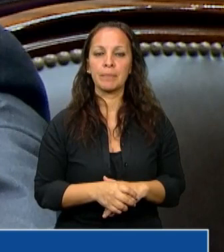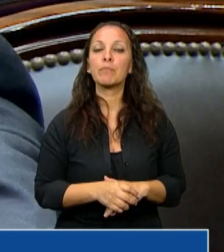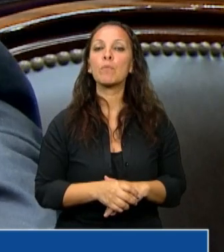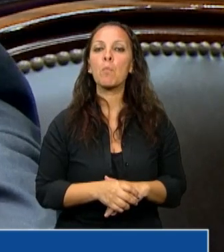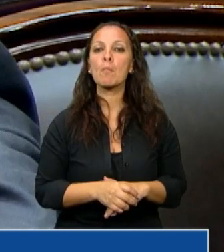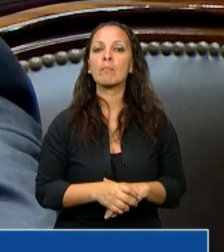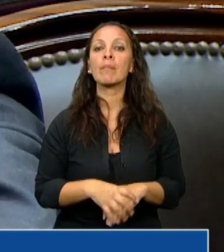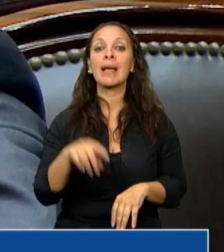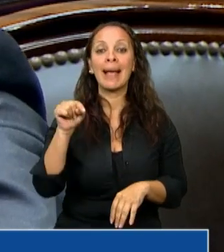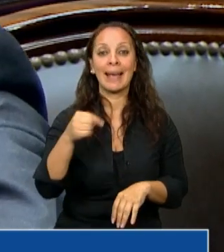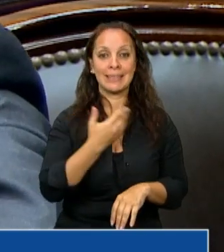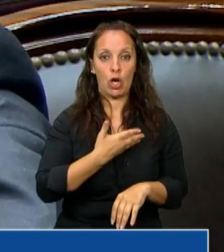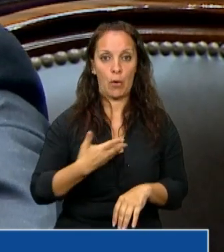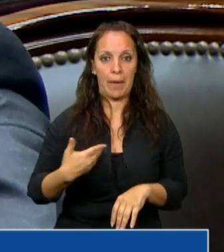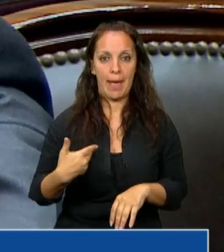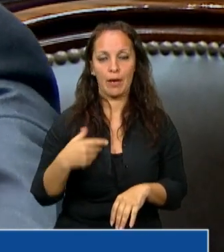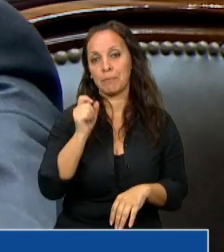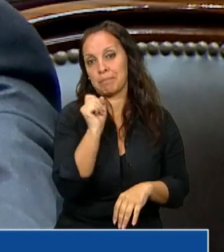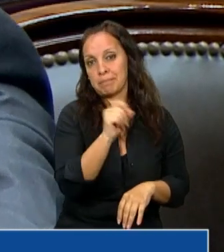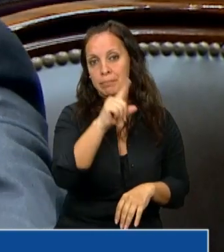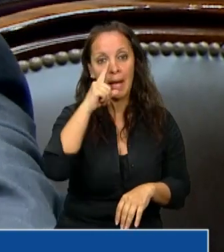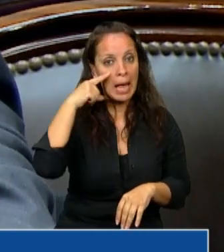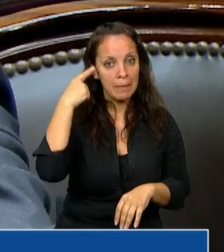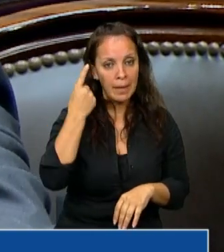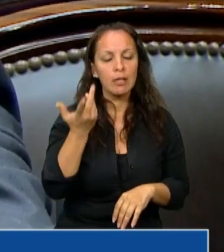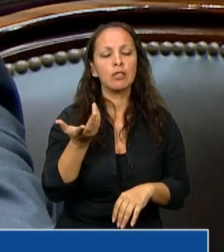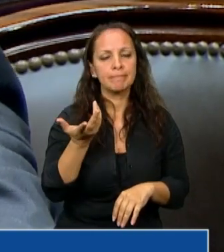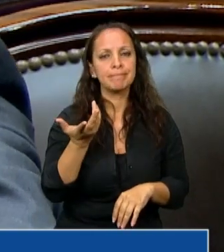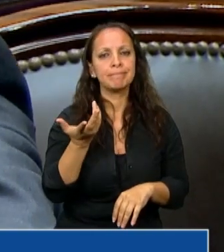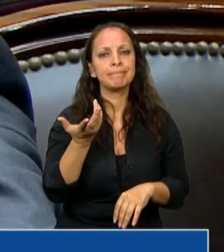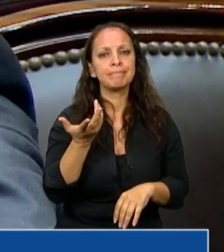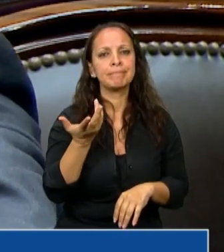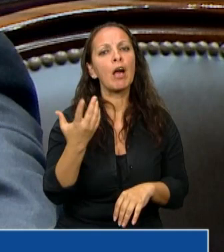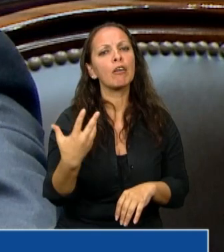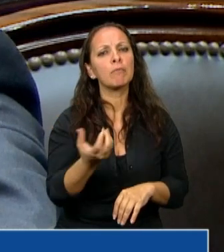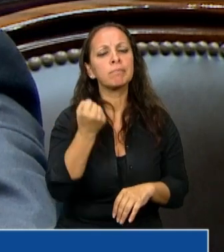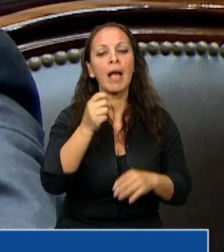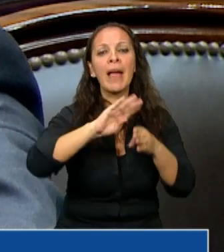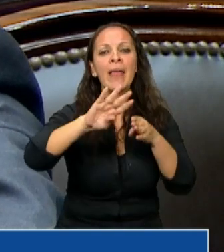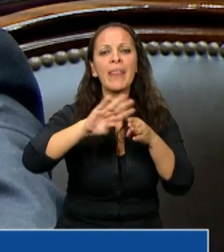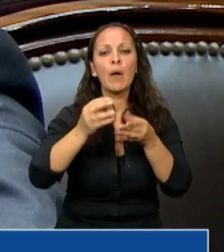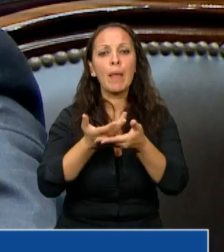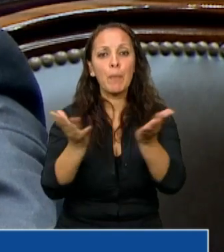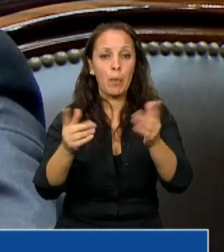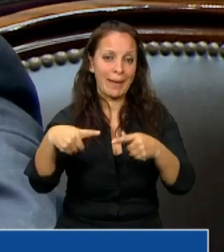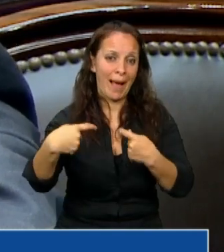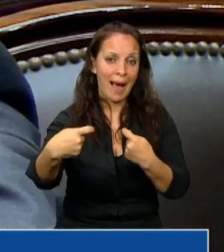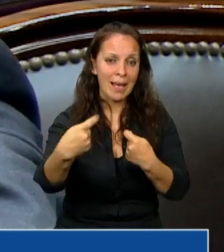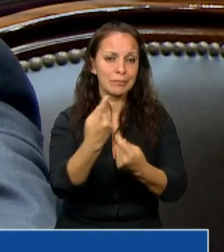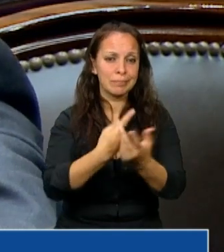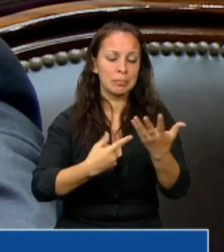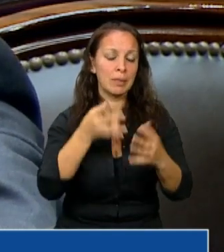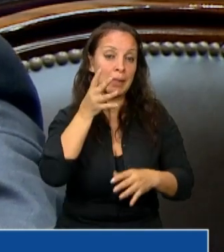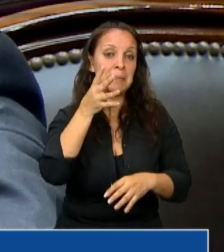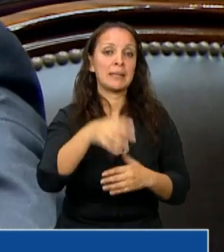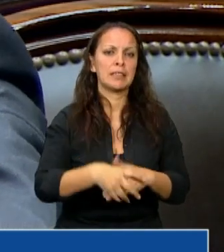El gobierno de Alberto Fernández, ha logrado considerar un aumento de la deuda pública espectacular. Mucho